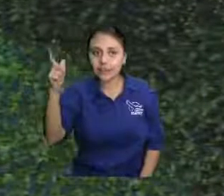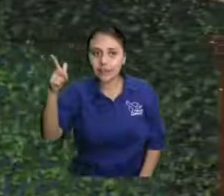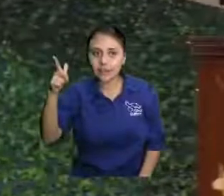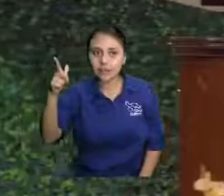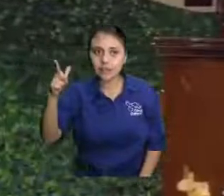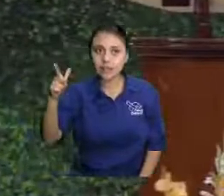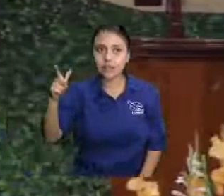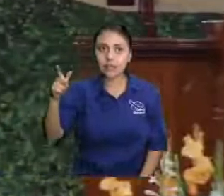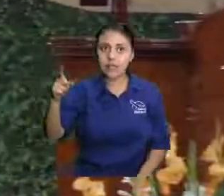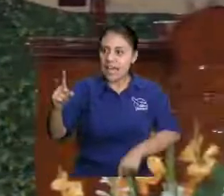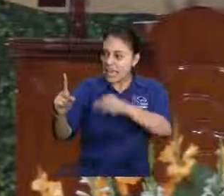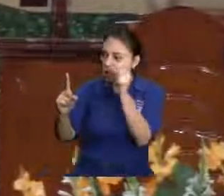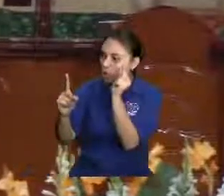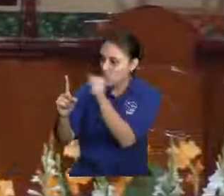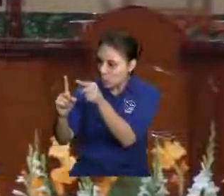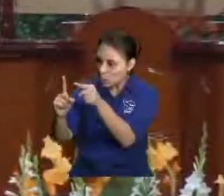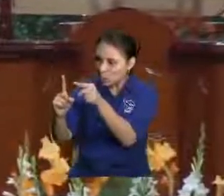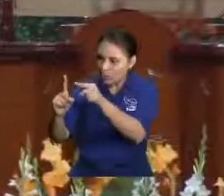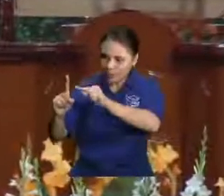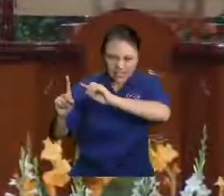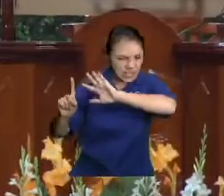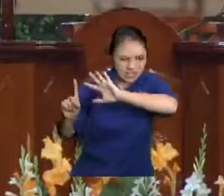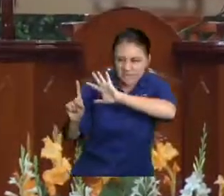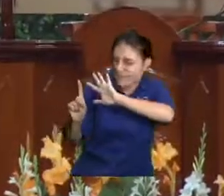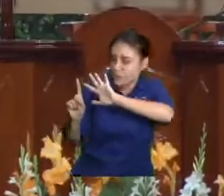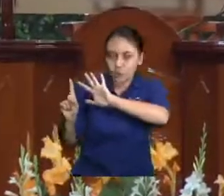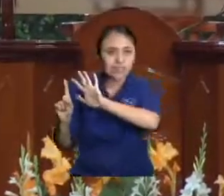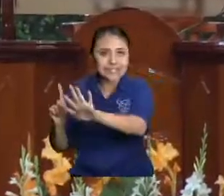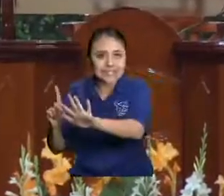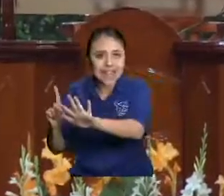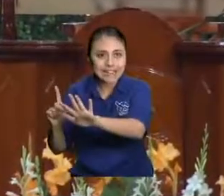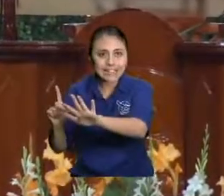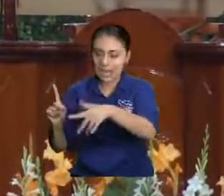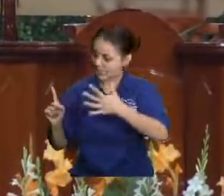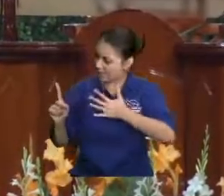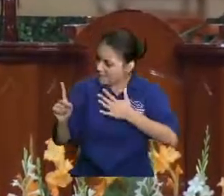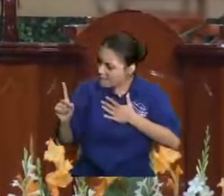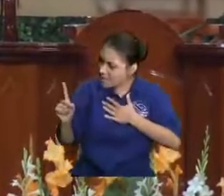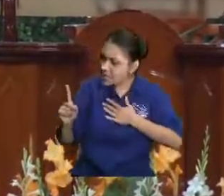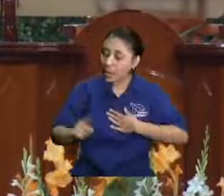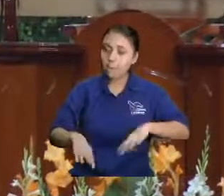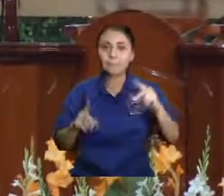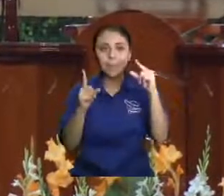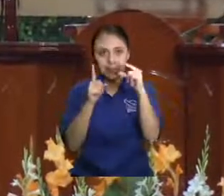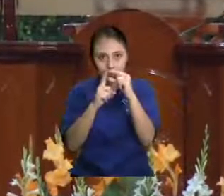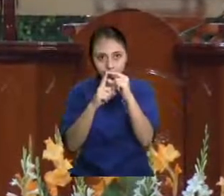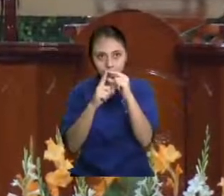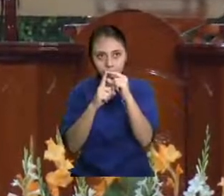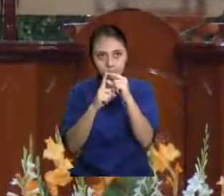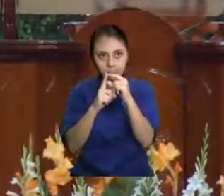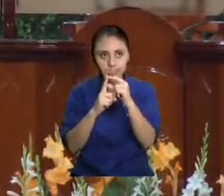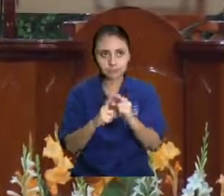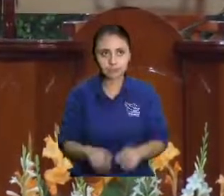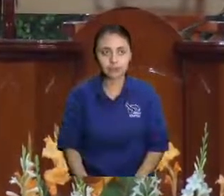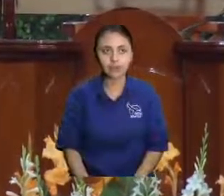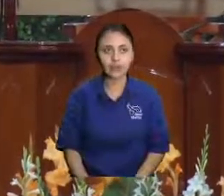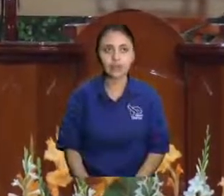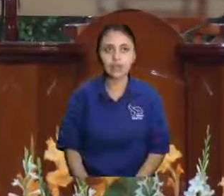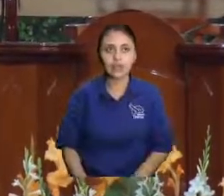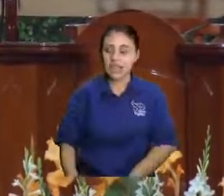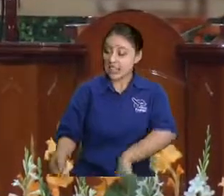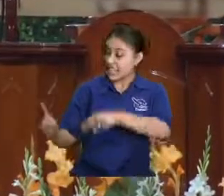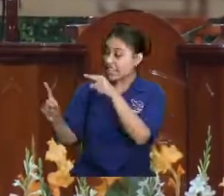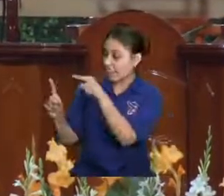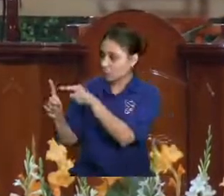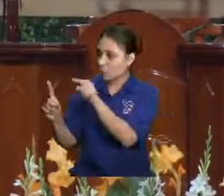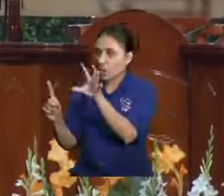por cuanto has menospreciado mi palabra al tomar la